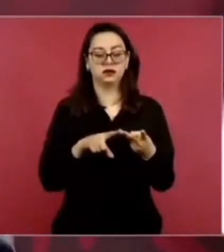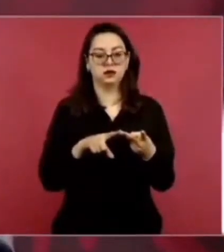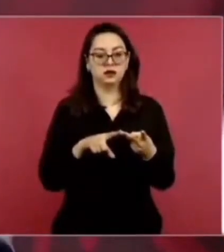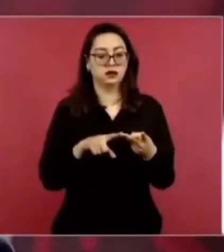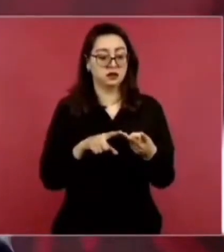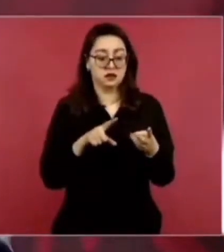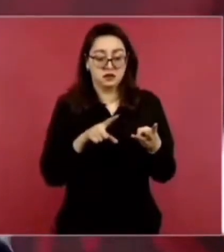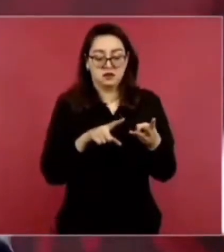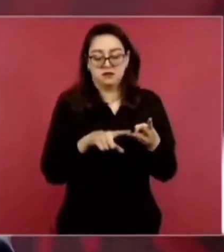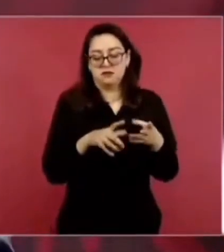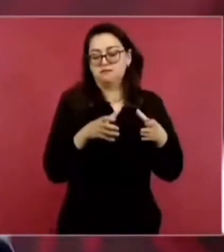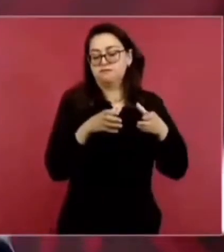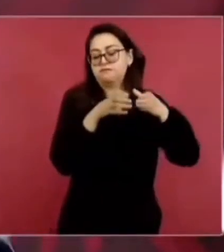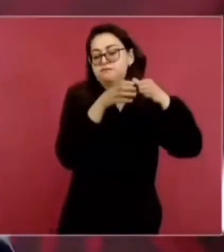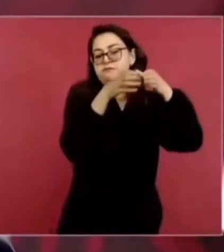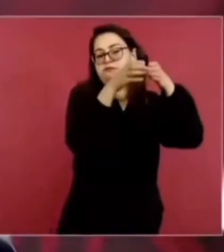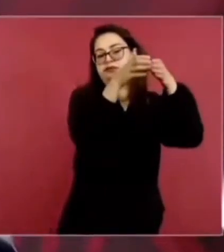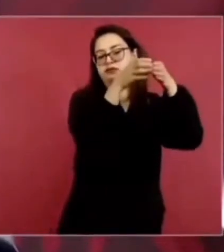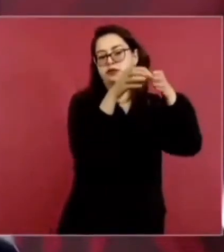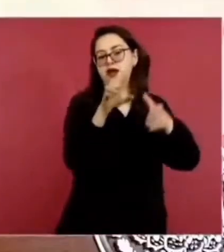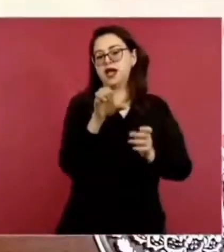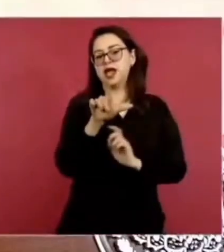Era una élite.